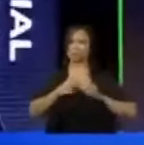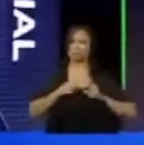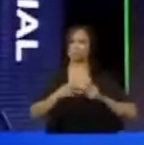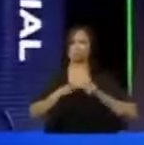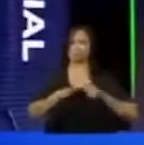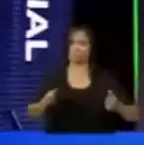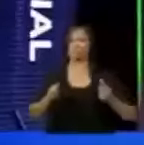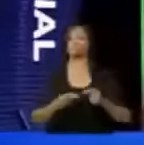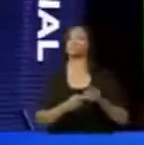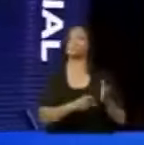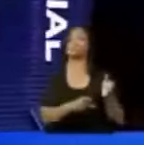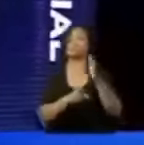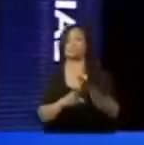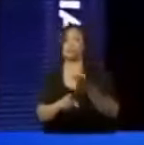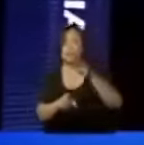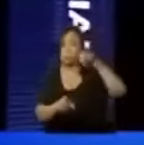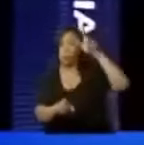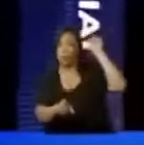Abinader.